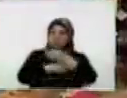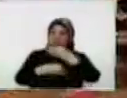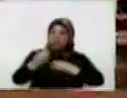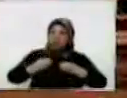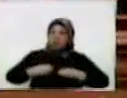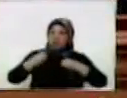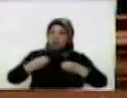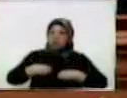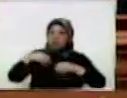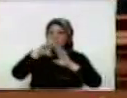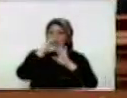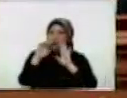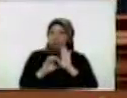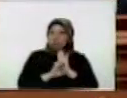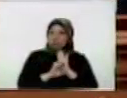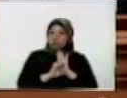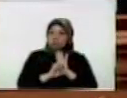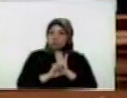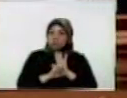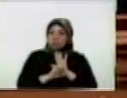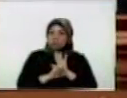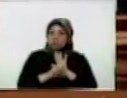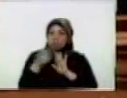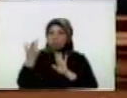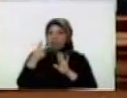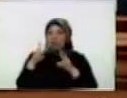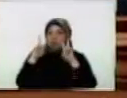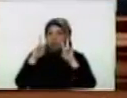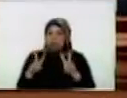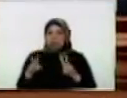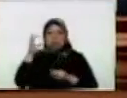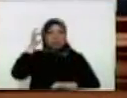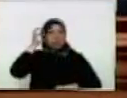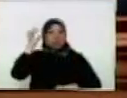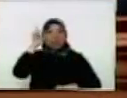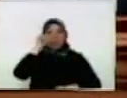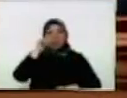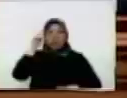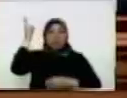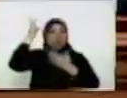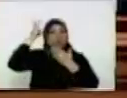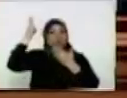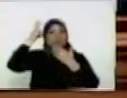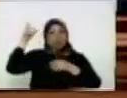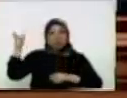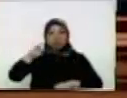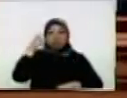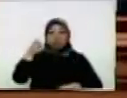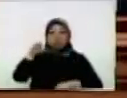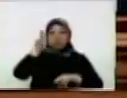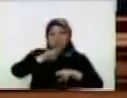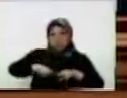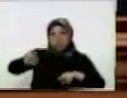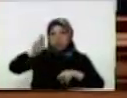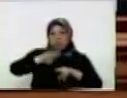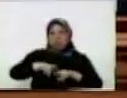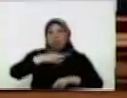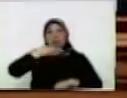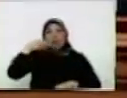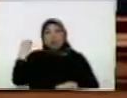esta constitución. Esta constitución que visibiliza a la mujer, al hombre, al indígena, al campesino, al niño, al